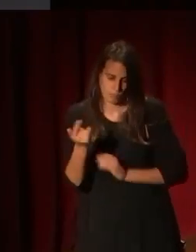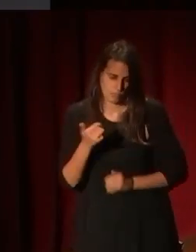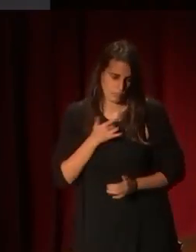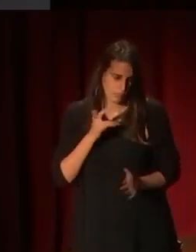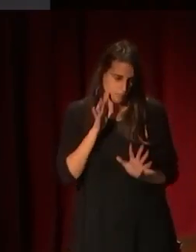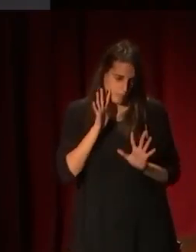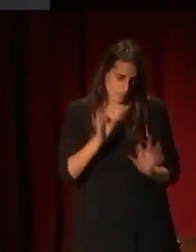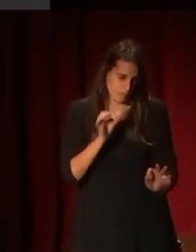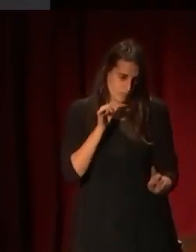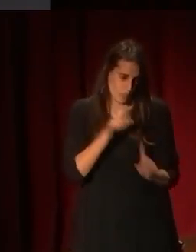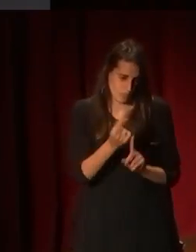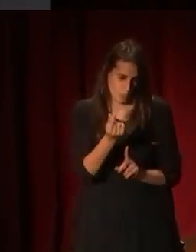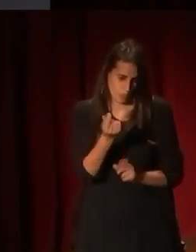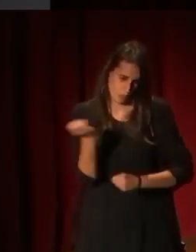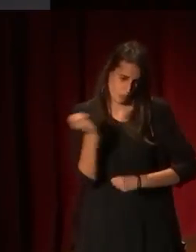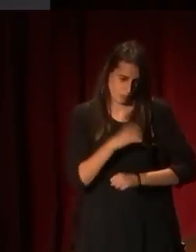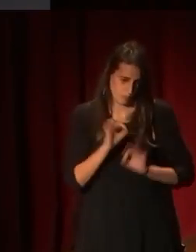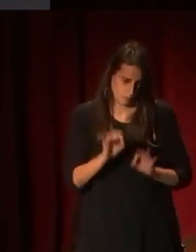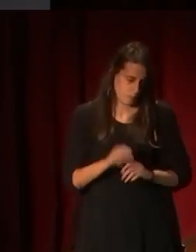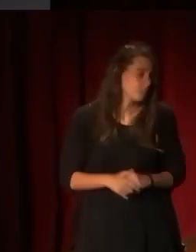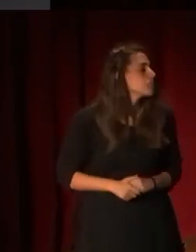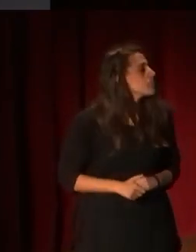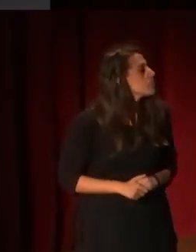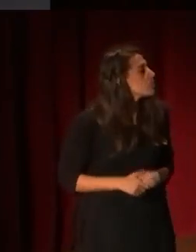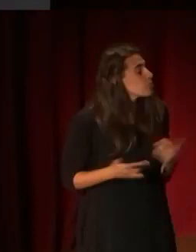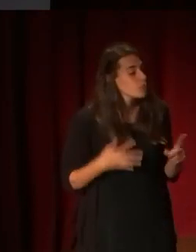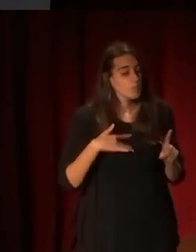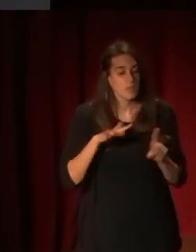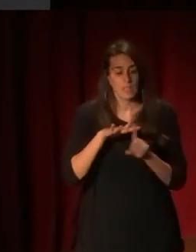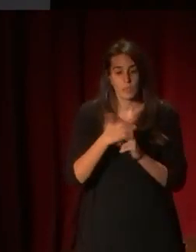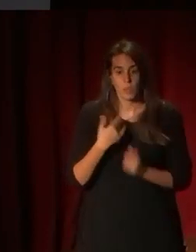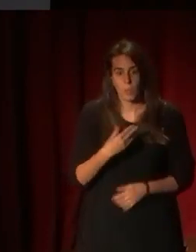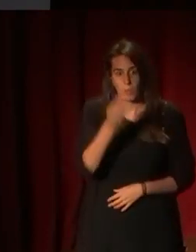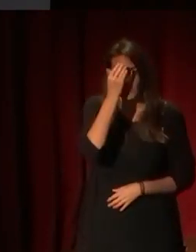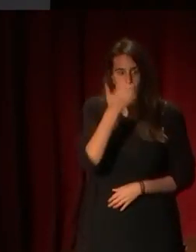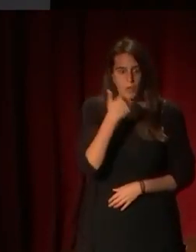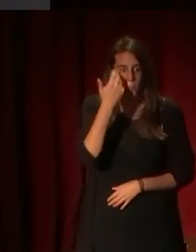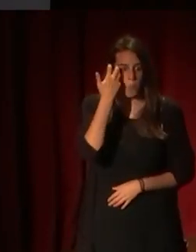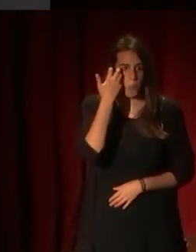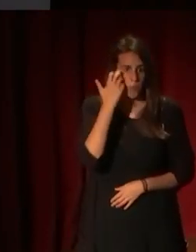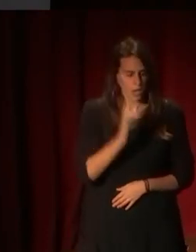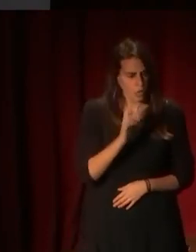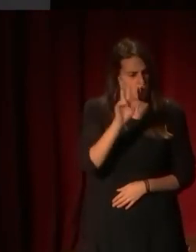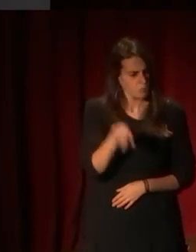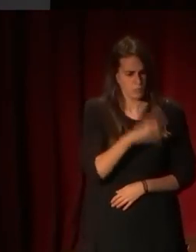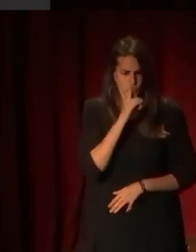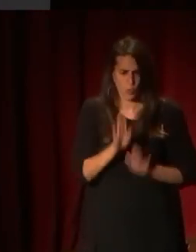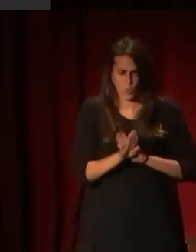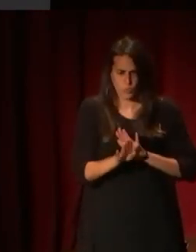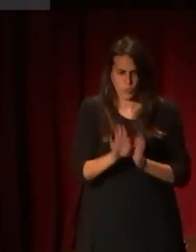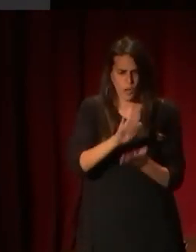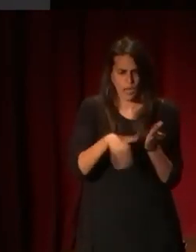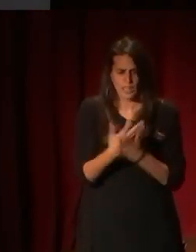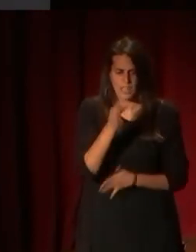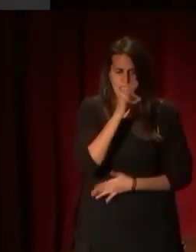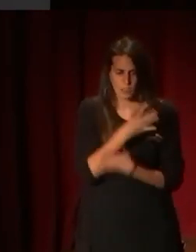tenía el ayuntamiento de su balcón una situación que nos puede parecer insólita pero que continuó hasta bien entrado el